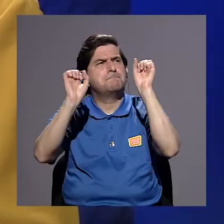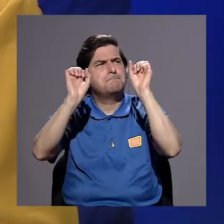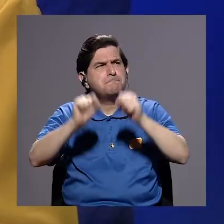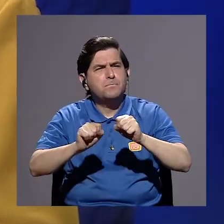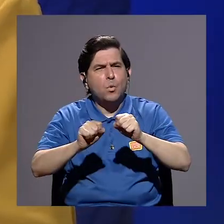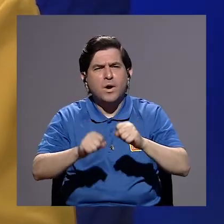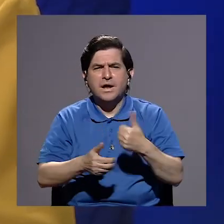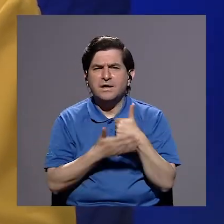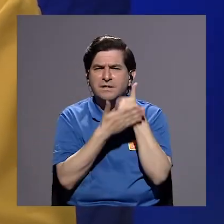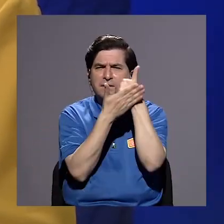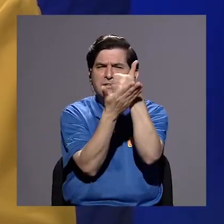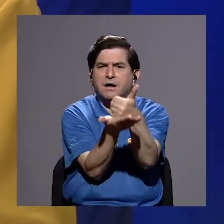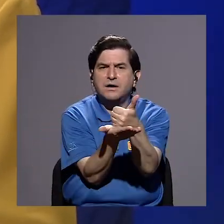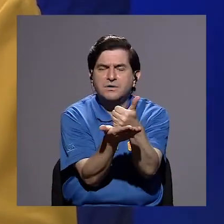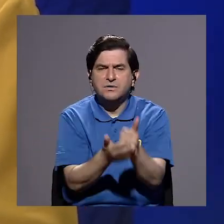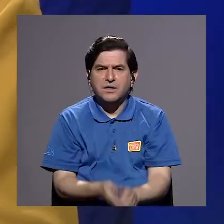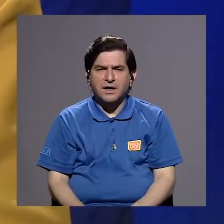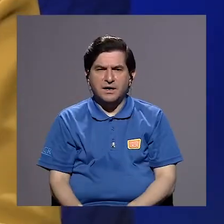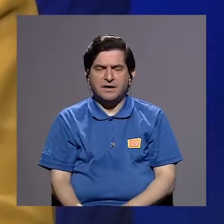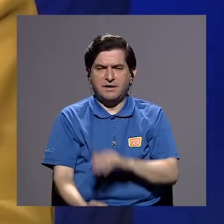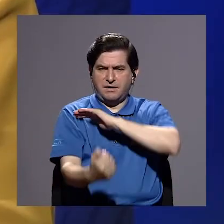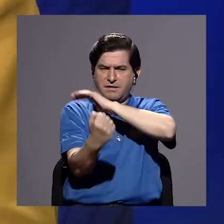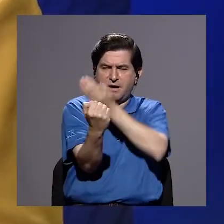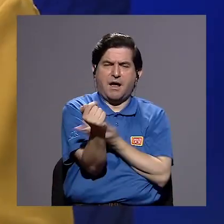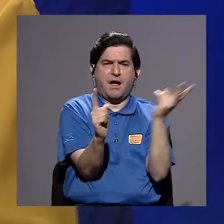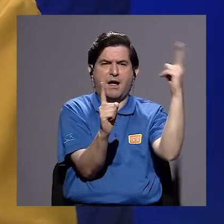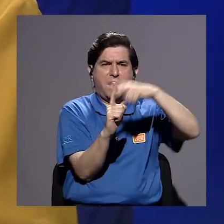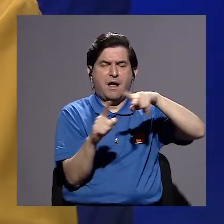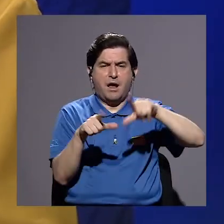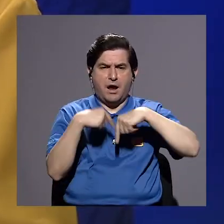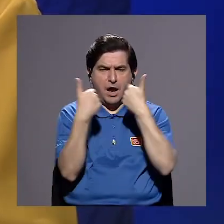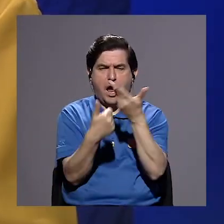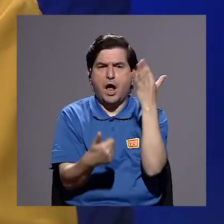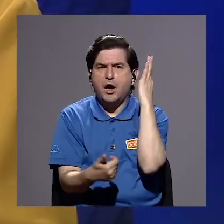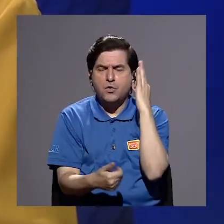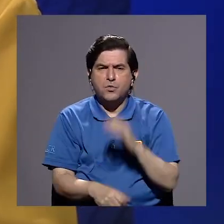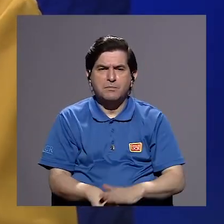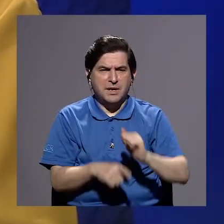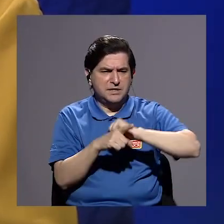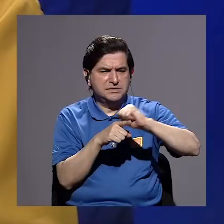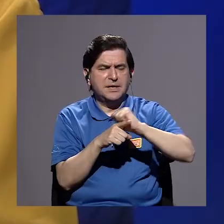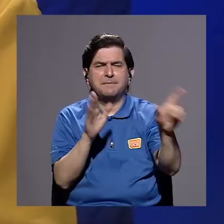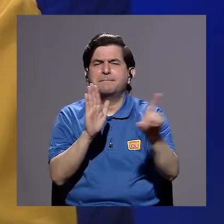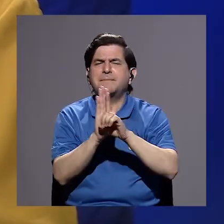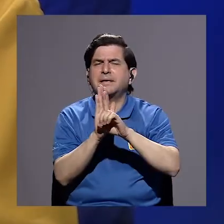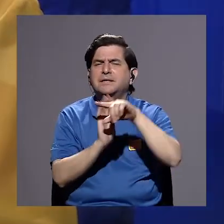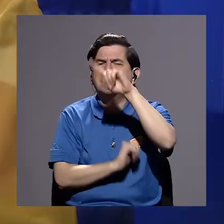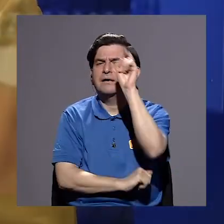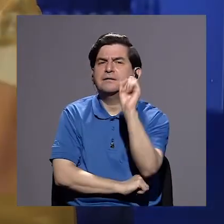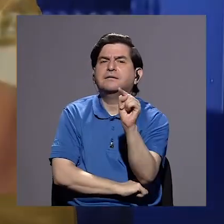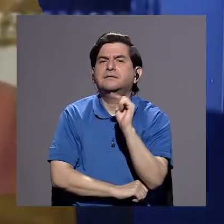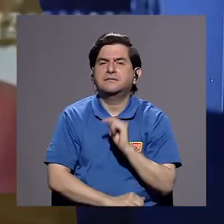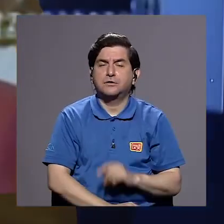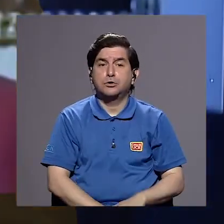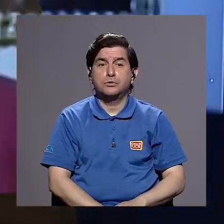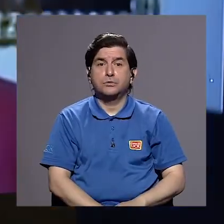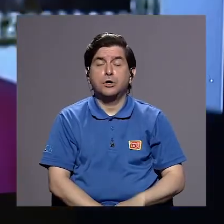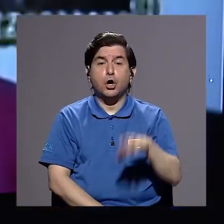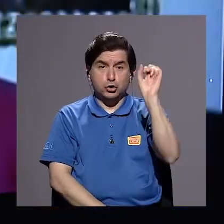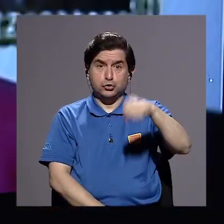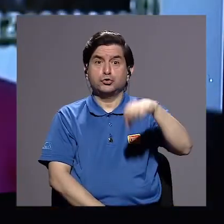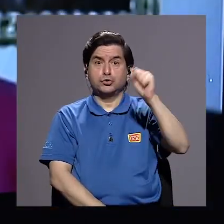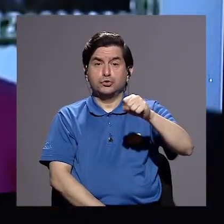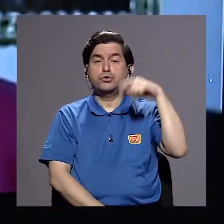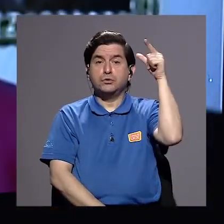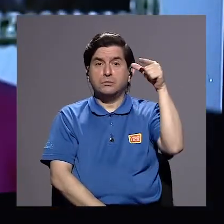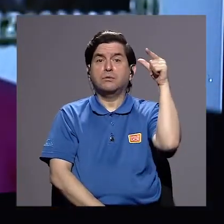podría contribuir a empoderar a grupos de mujeres en el ejercicio de sus derechos. Sin